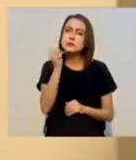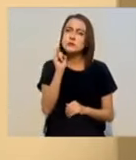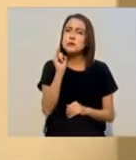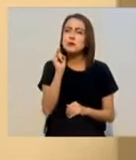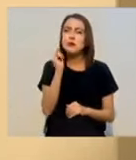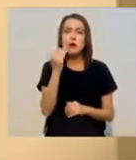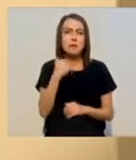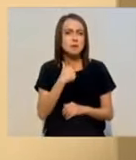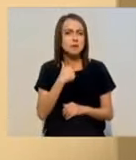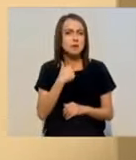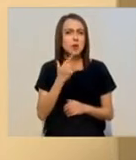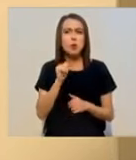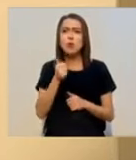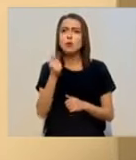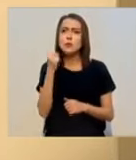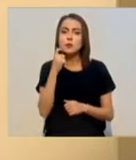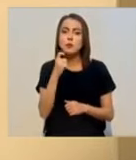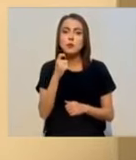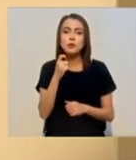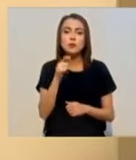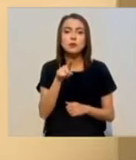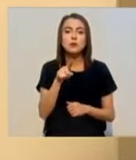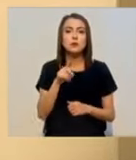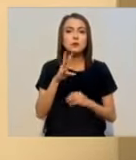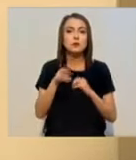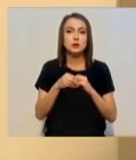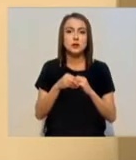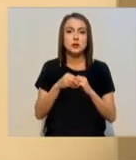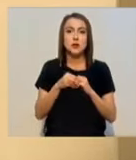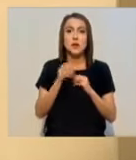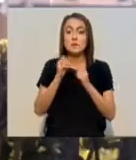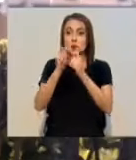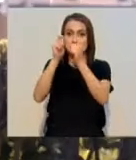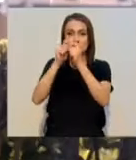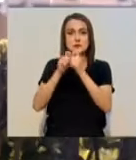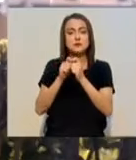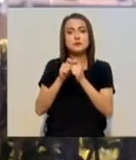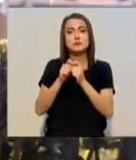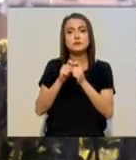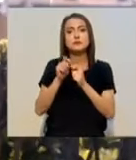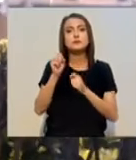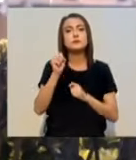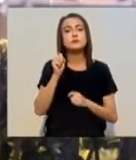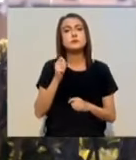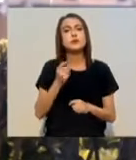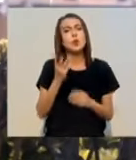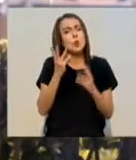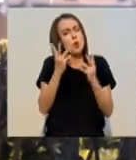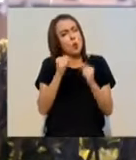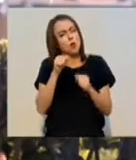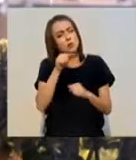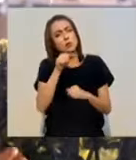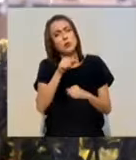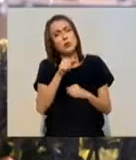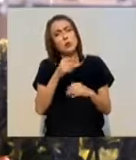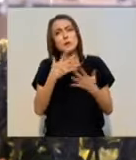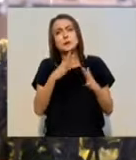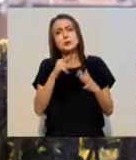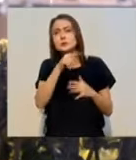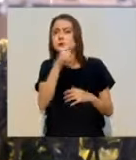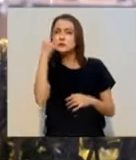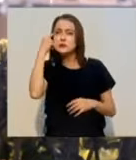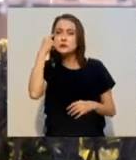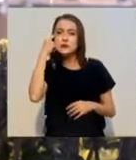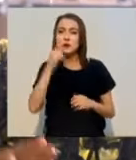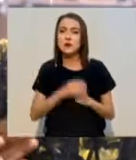quedó alguna otra. Dos consultas adicionales muy específicas, don Román. ¿En cuánto está, estiman ustedes,